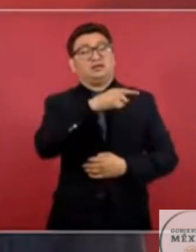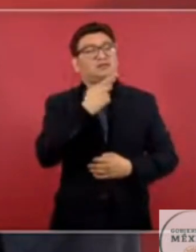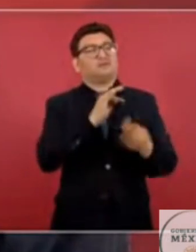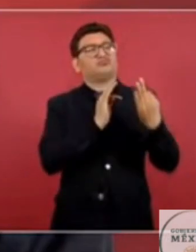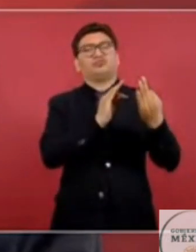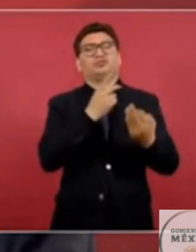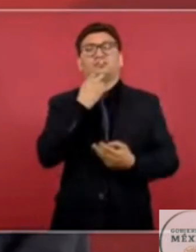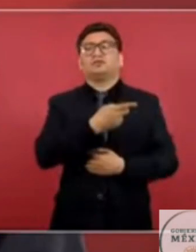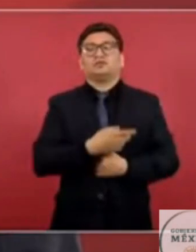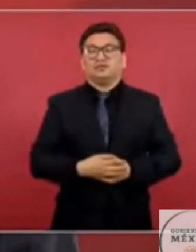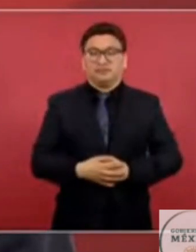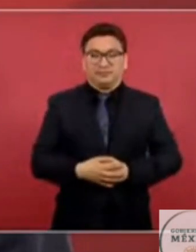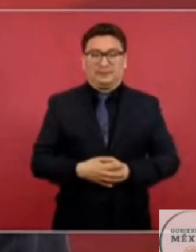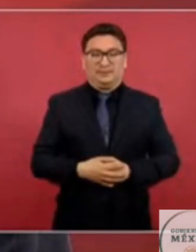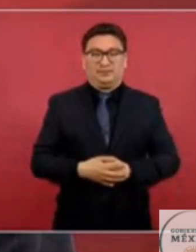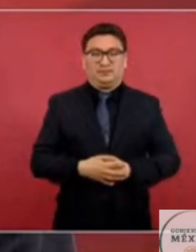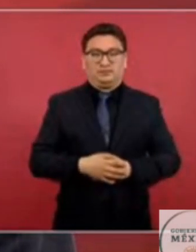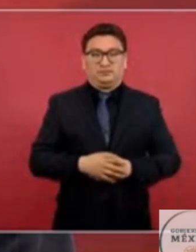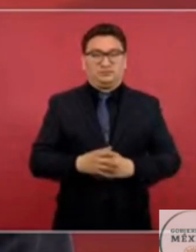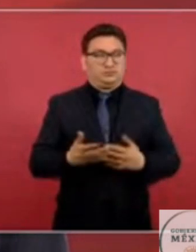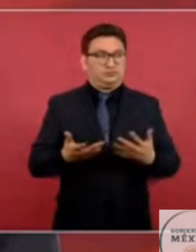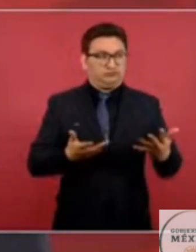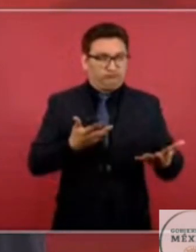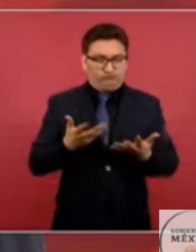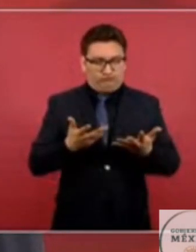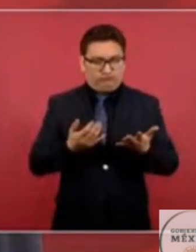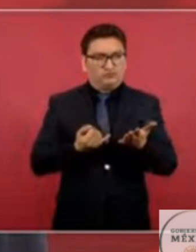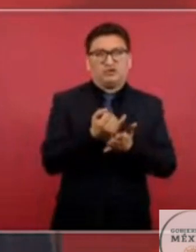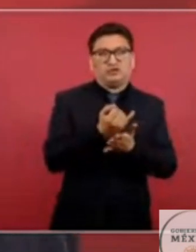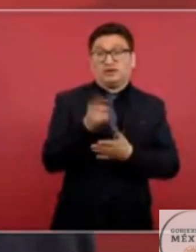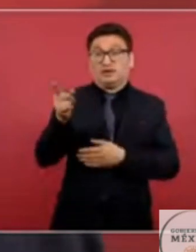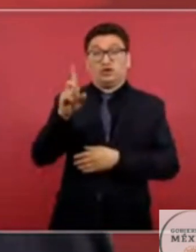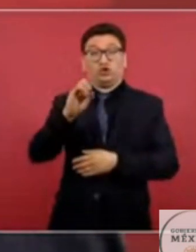Llega el momento de decidir y dice don Juan,